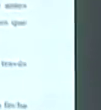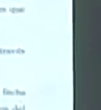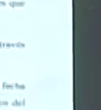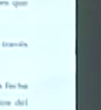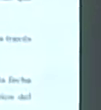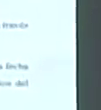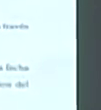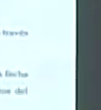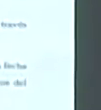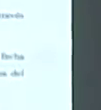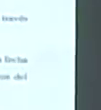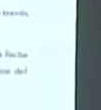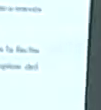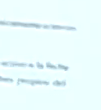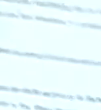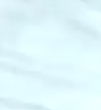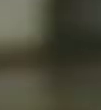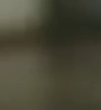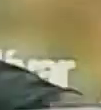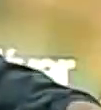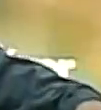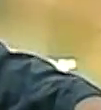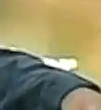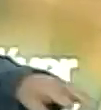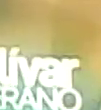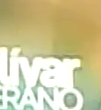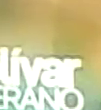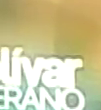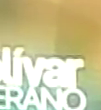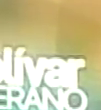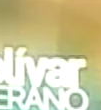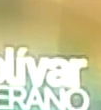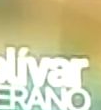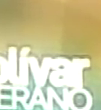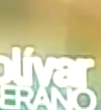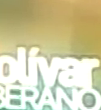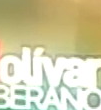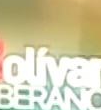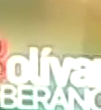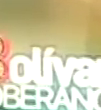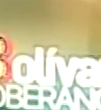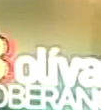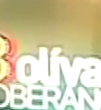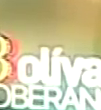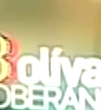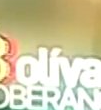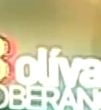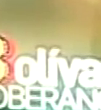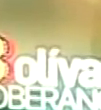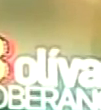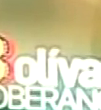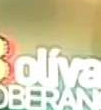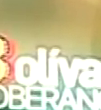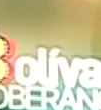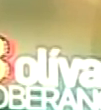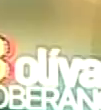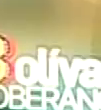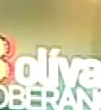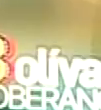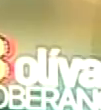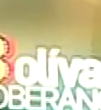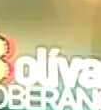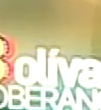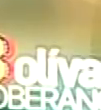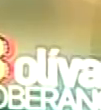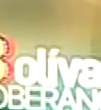comprar un carrito o se quiere comprar algo y quiere monetizarlo, se lo facilito. Porque nosotros estamos aquí para facilitar la vida